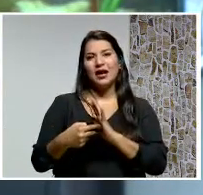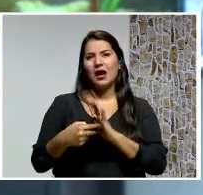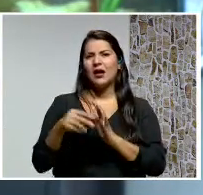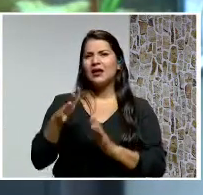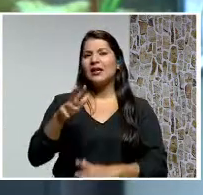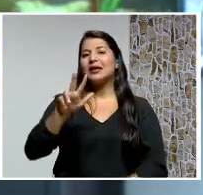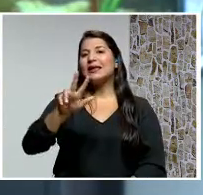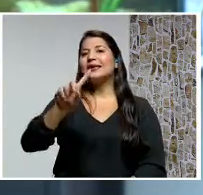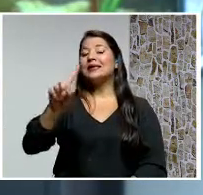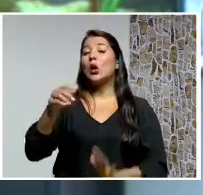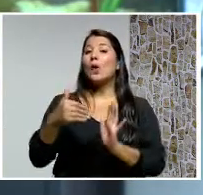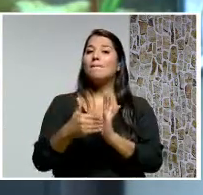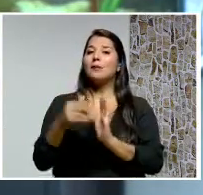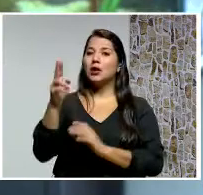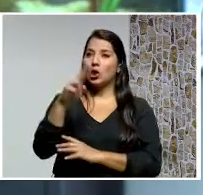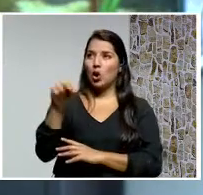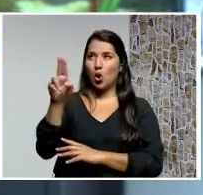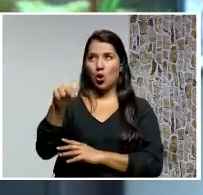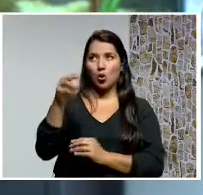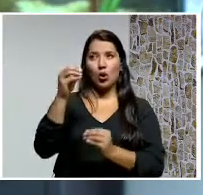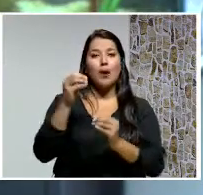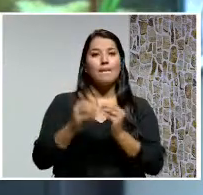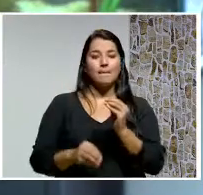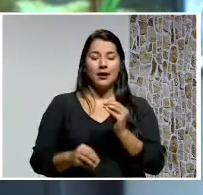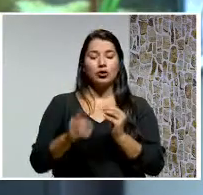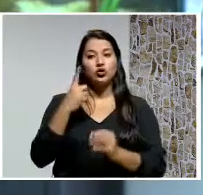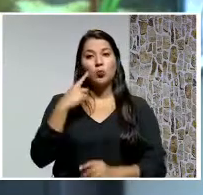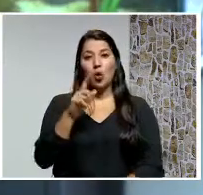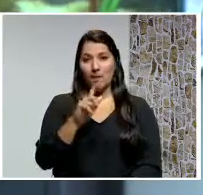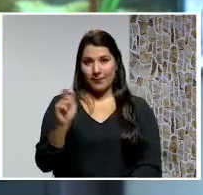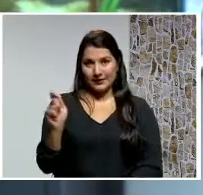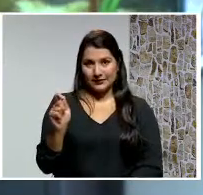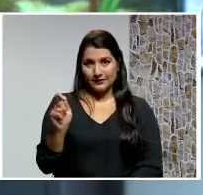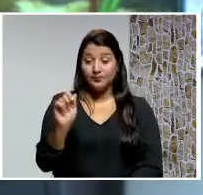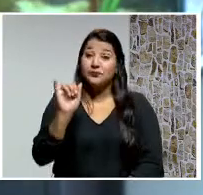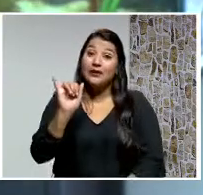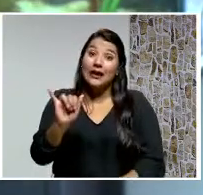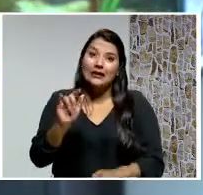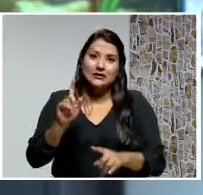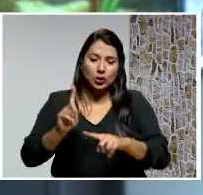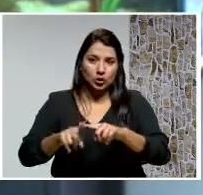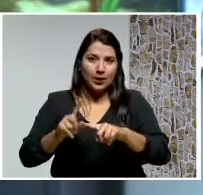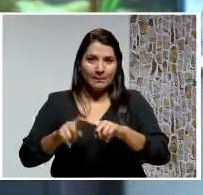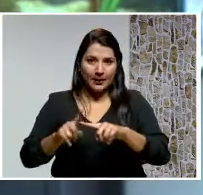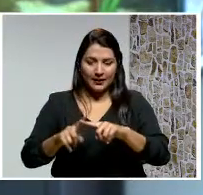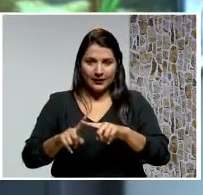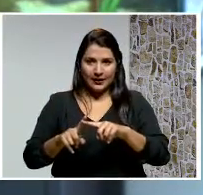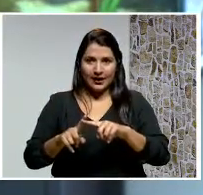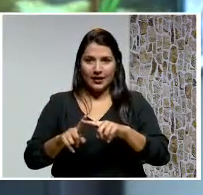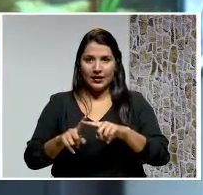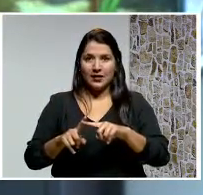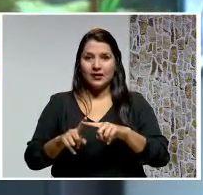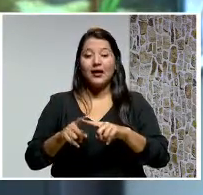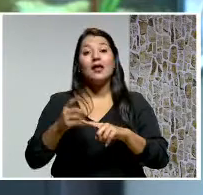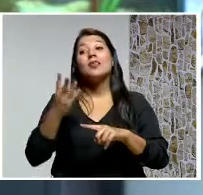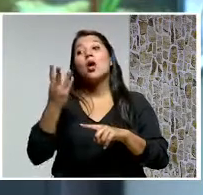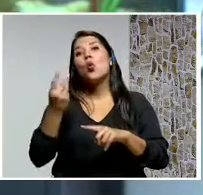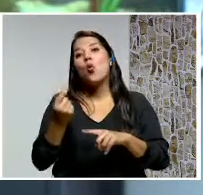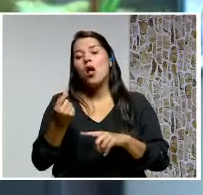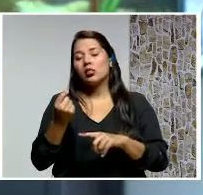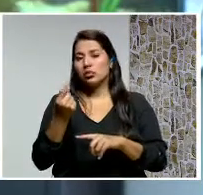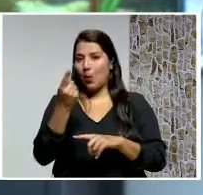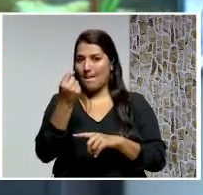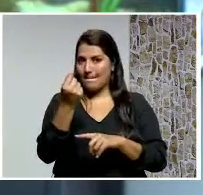de 31 mil colones vería en la cuota mensual. Esto va a depender, o este monto en la reducción va a depender del tamaño del crédito, como